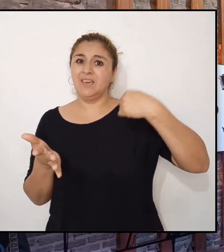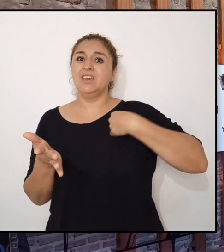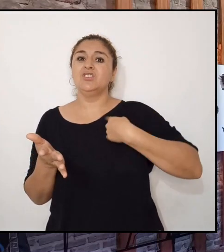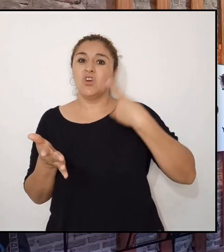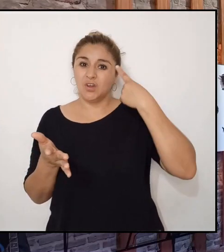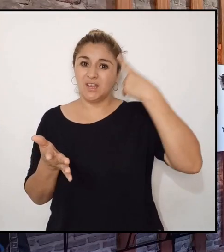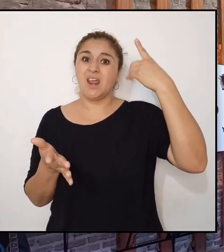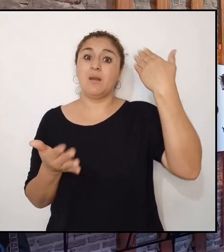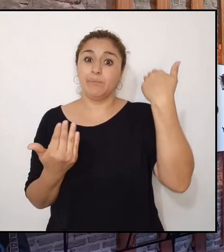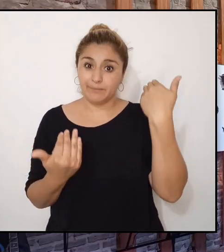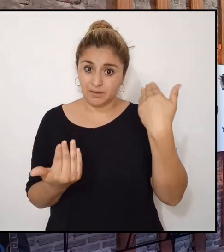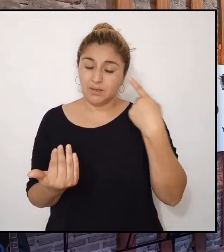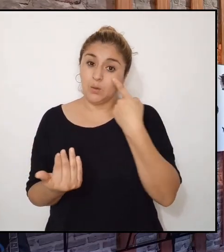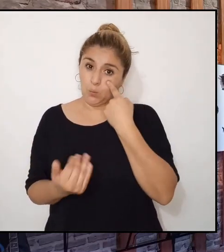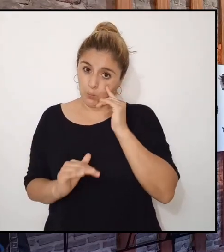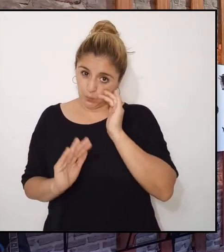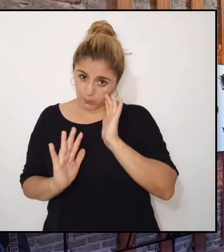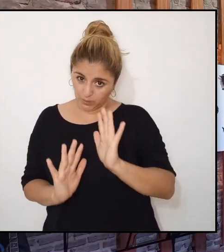porque